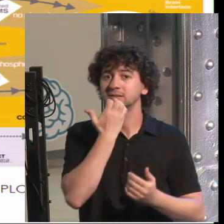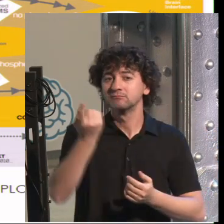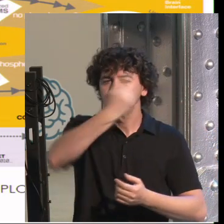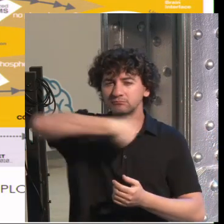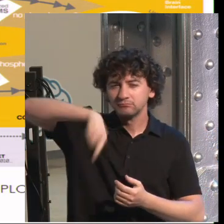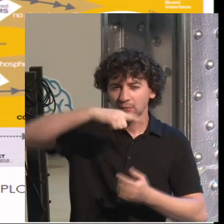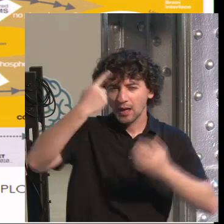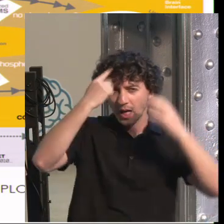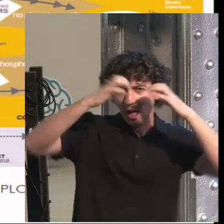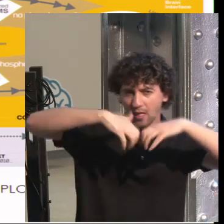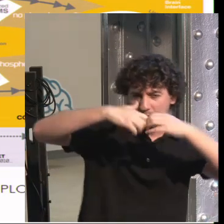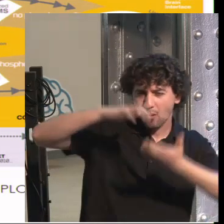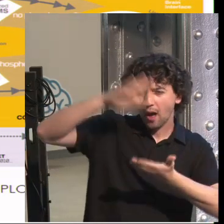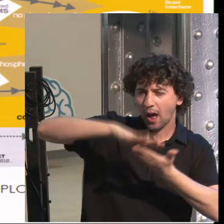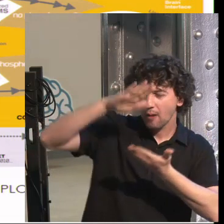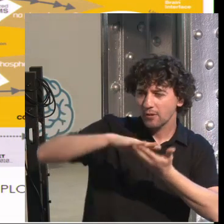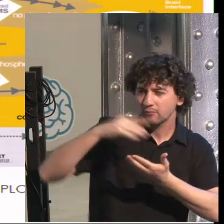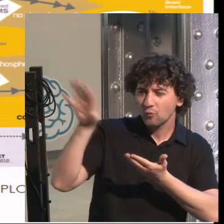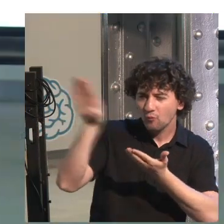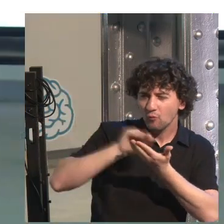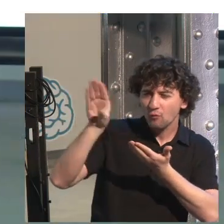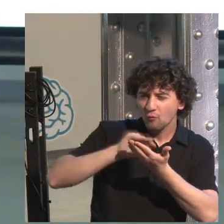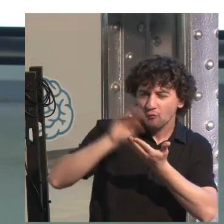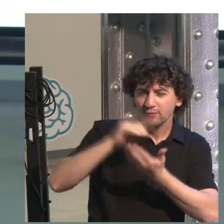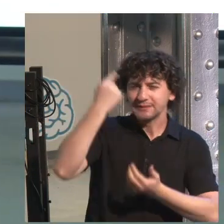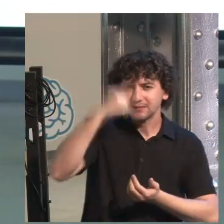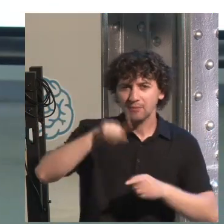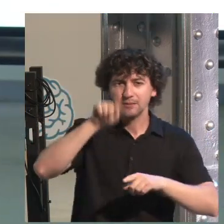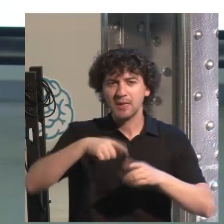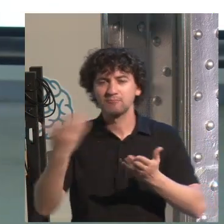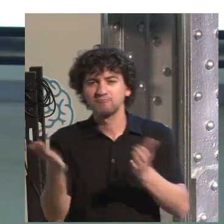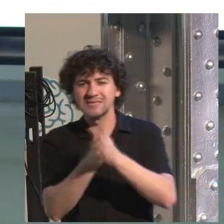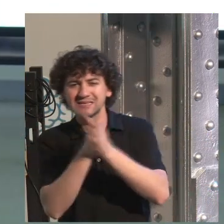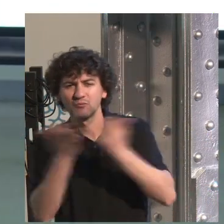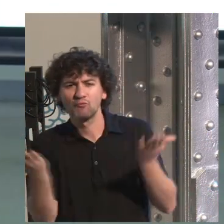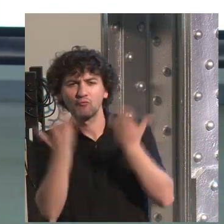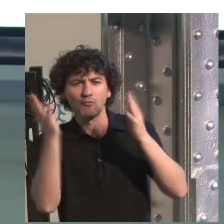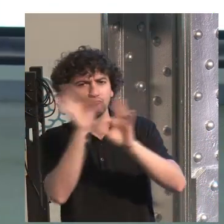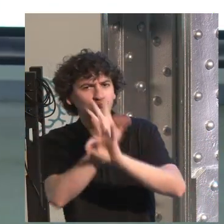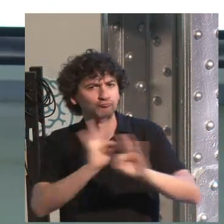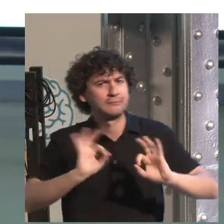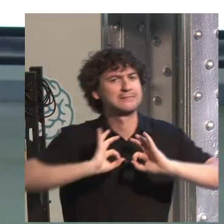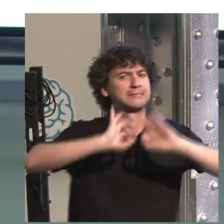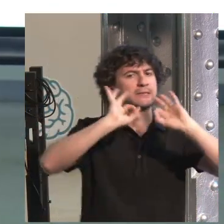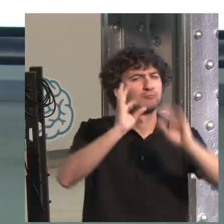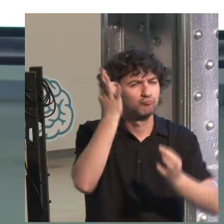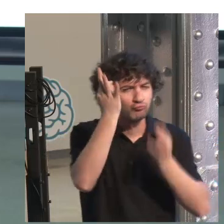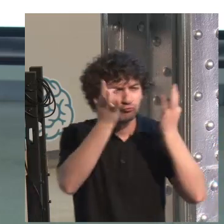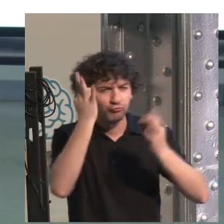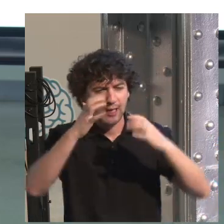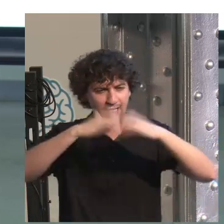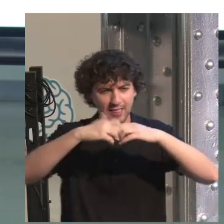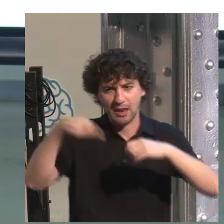de interpretar cada vez mejor lo que estamos pensando y de estimular de una manera cada vez más fina el cerebro del receptor, podríamos pensar en tener